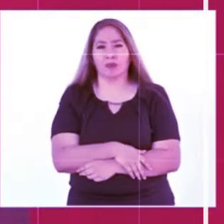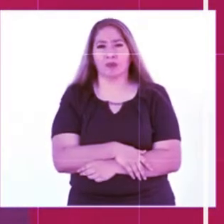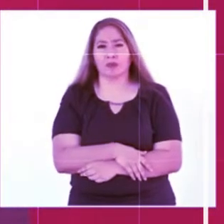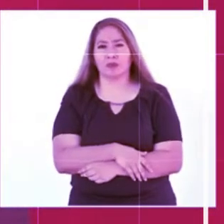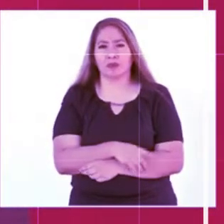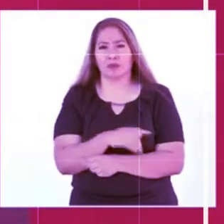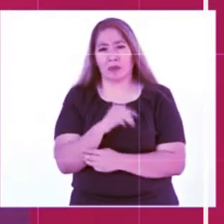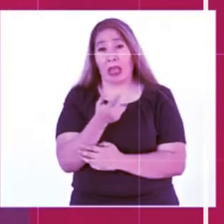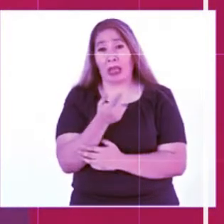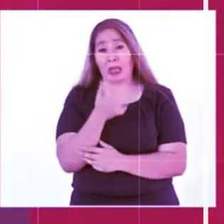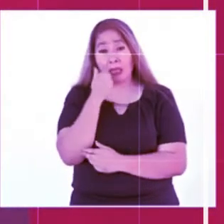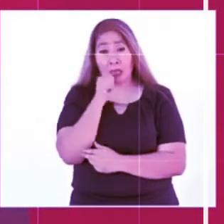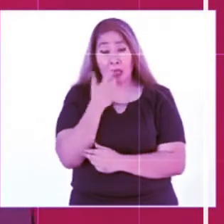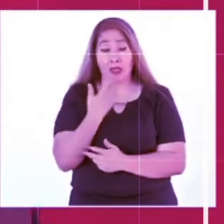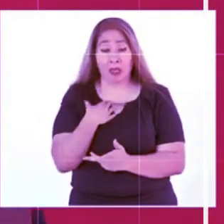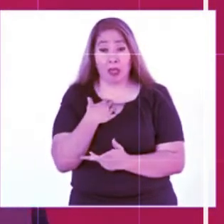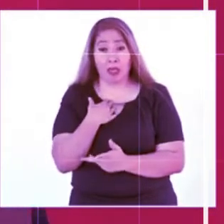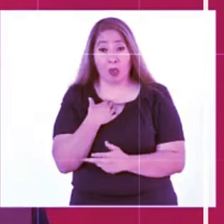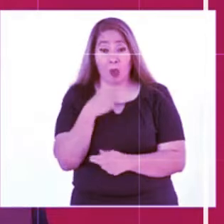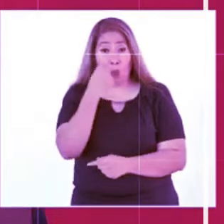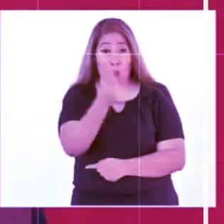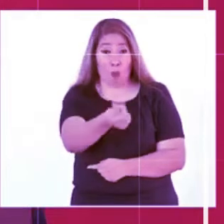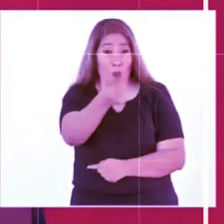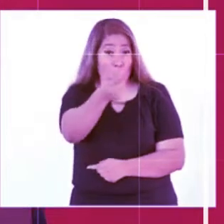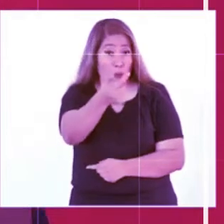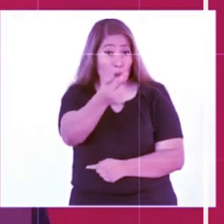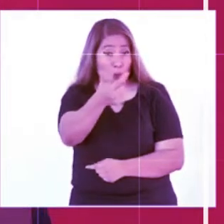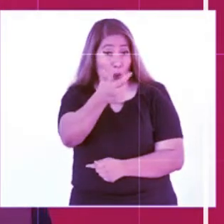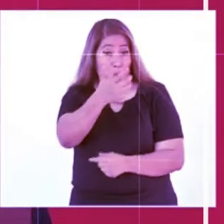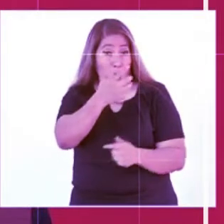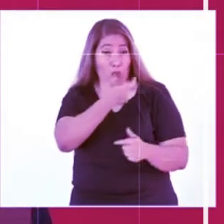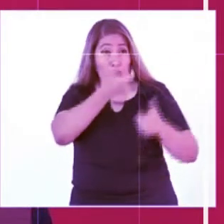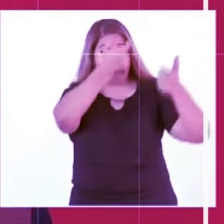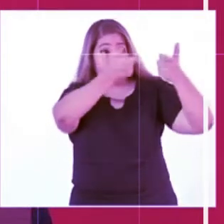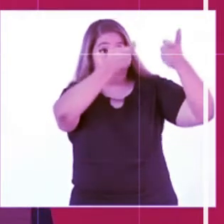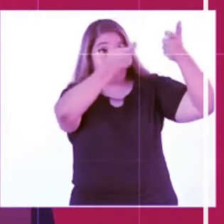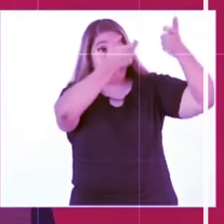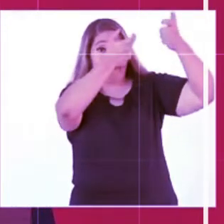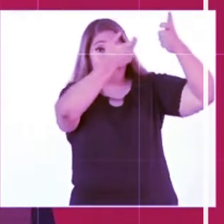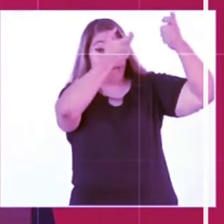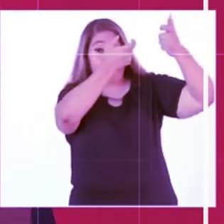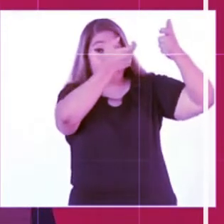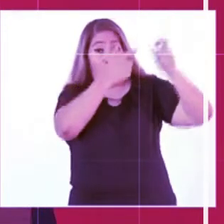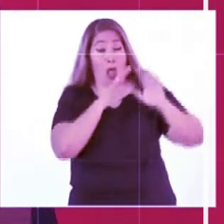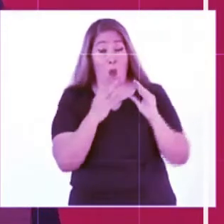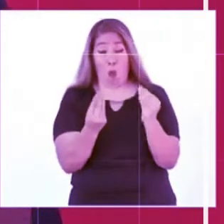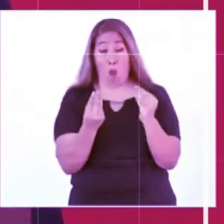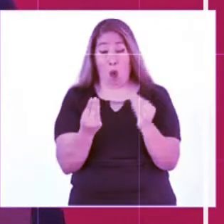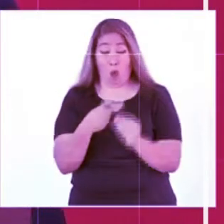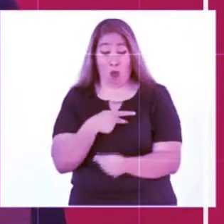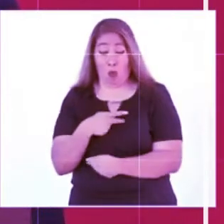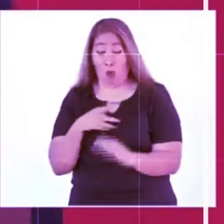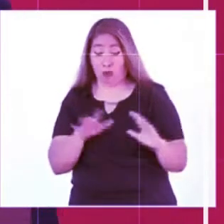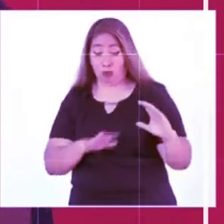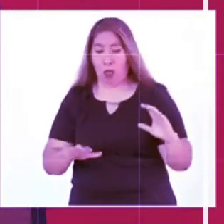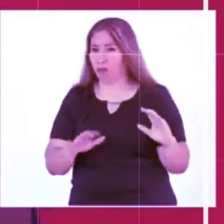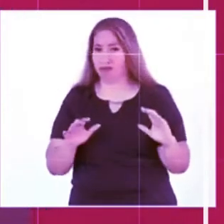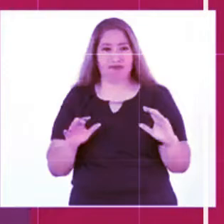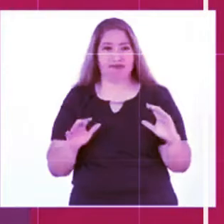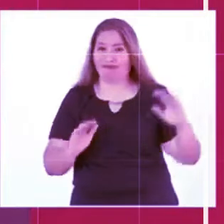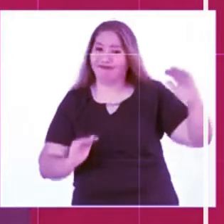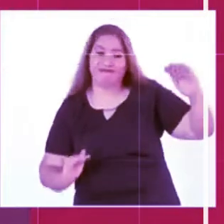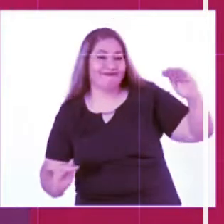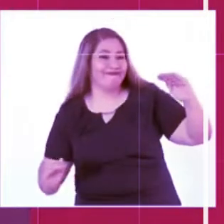que la simple acumulación de riqueza sin procurar su equitativa distribución